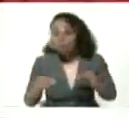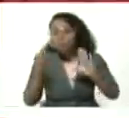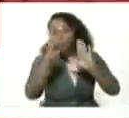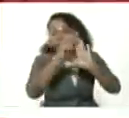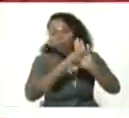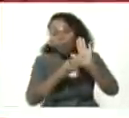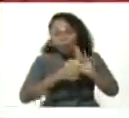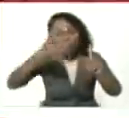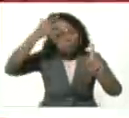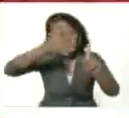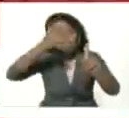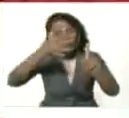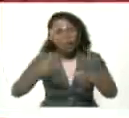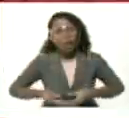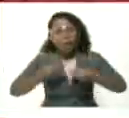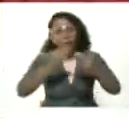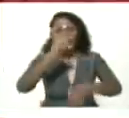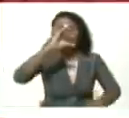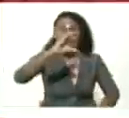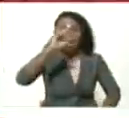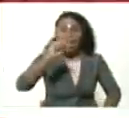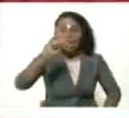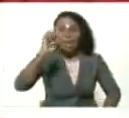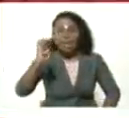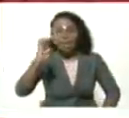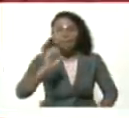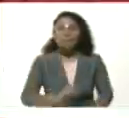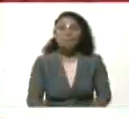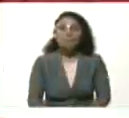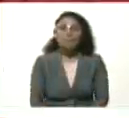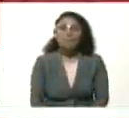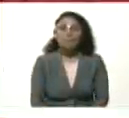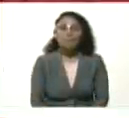las instrucciones que ha dado el Consejo Nacional Electoral.